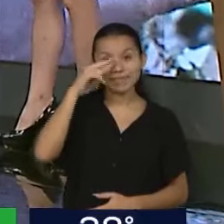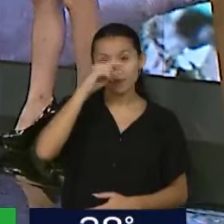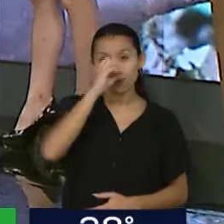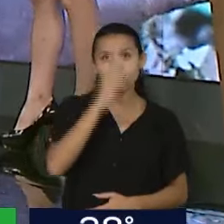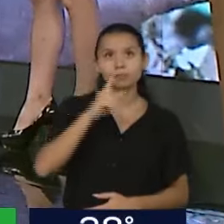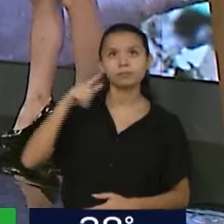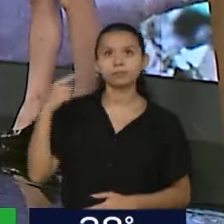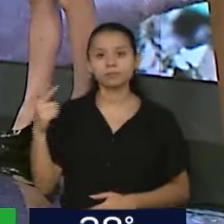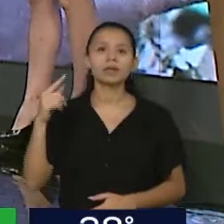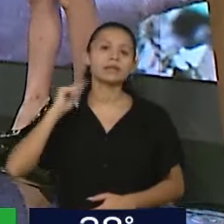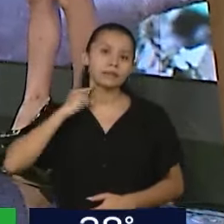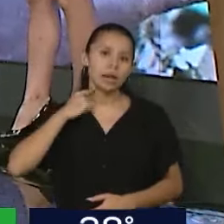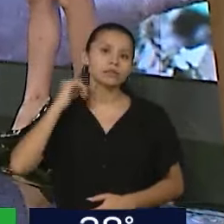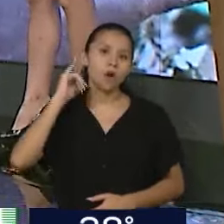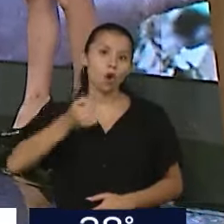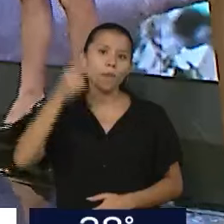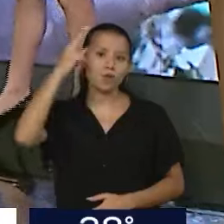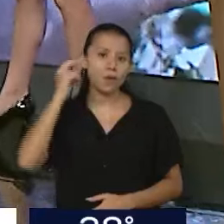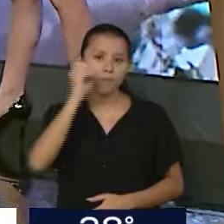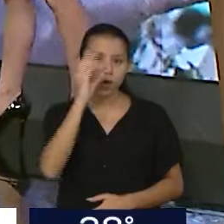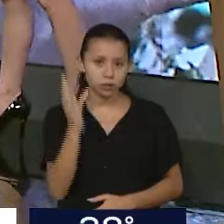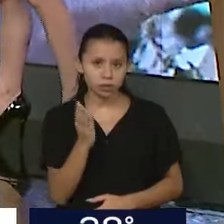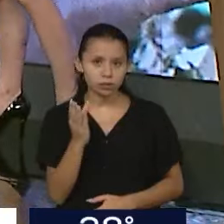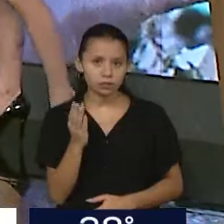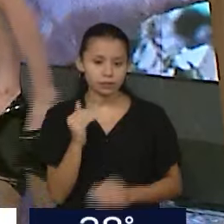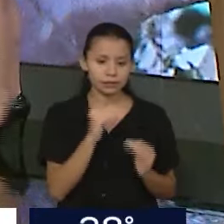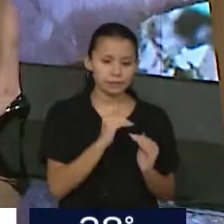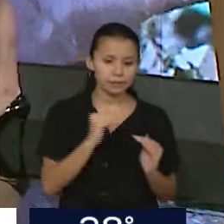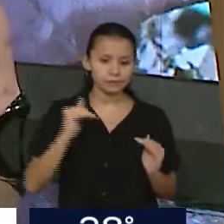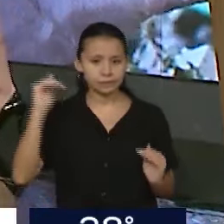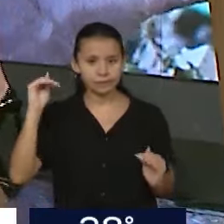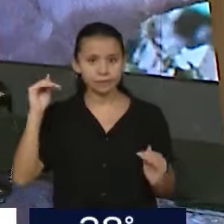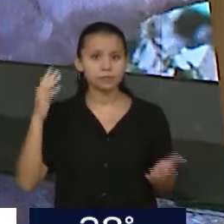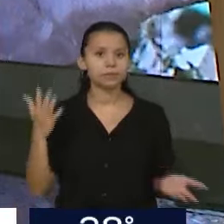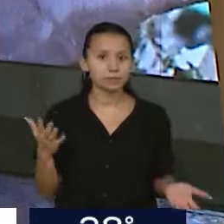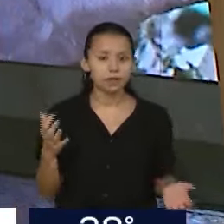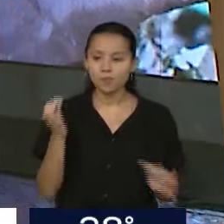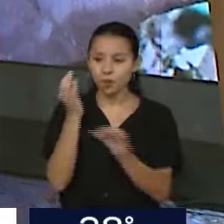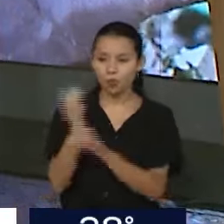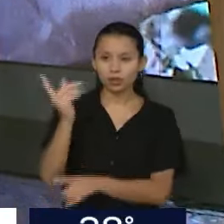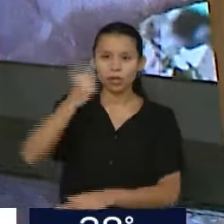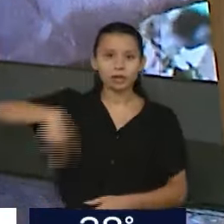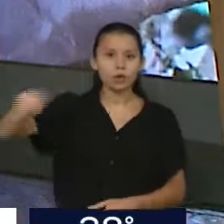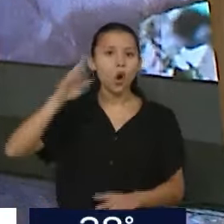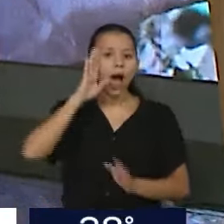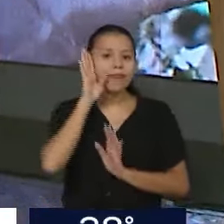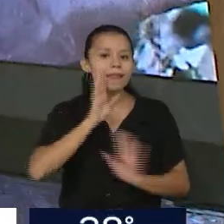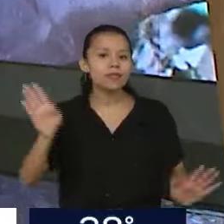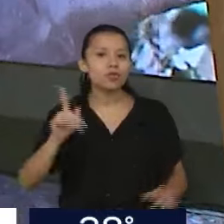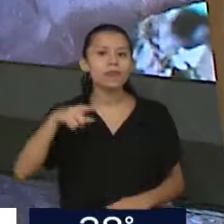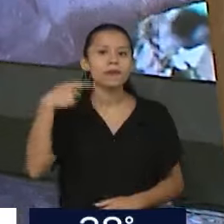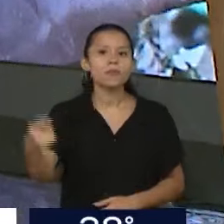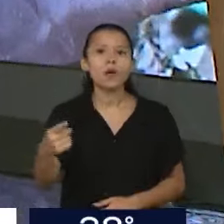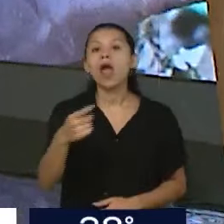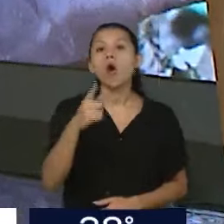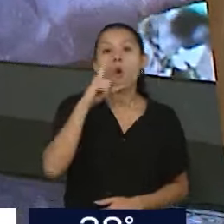diciembre, 13,9%. Será fundamental y los especialistas están atentos a lo que pueda ocurrir en julio o agosto cuando